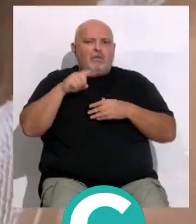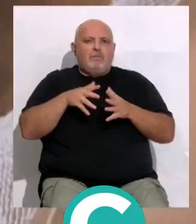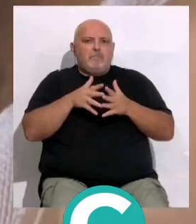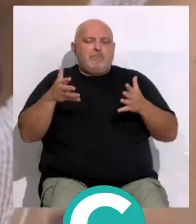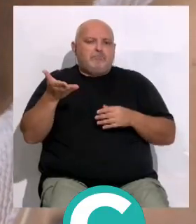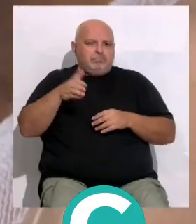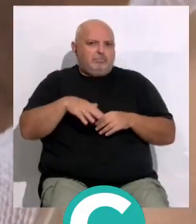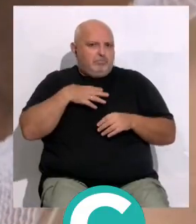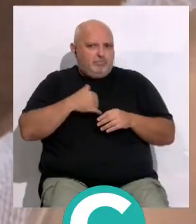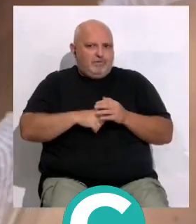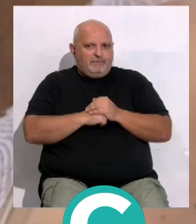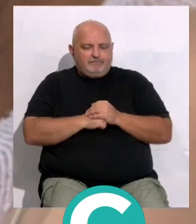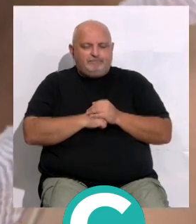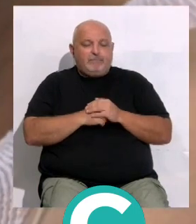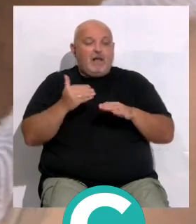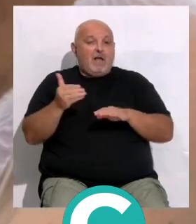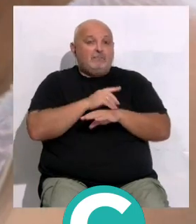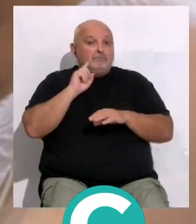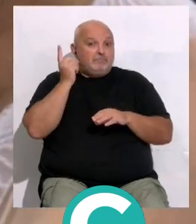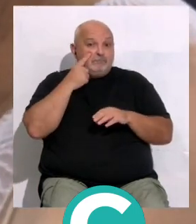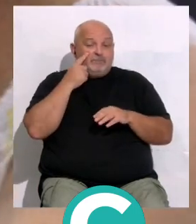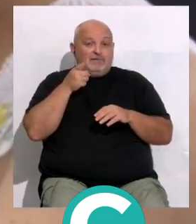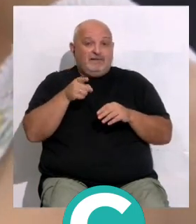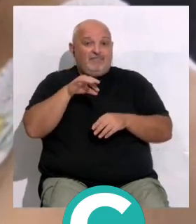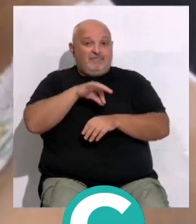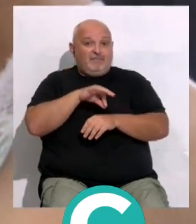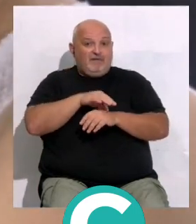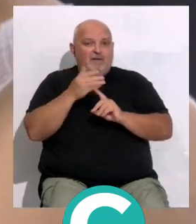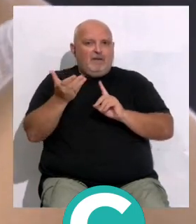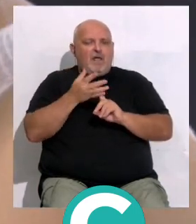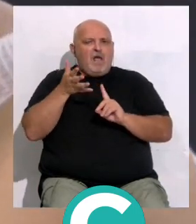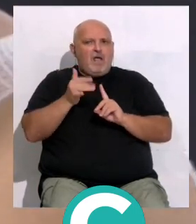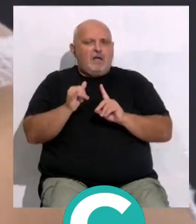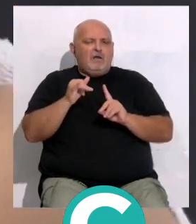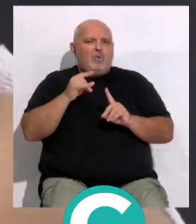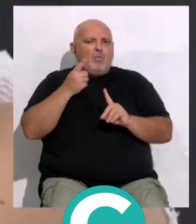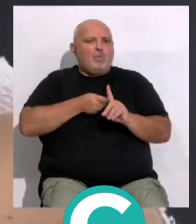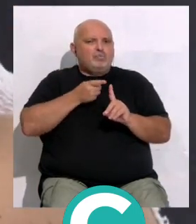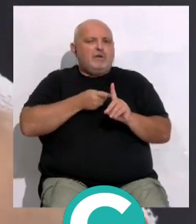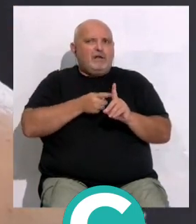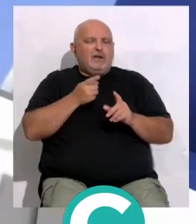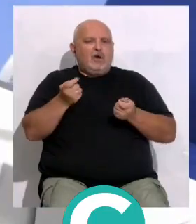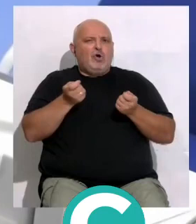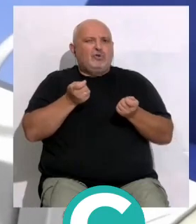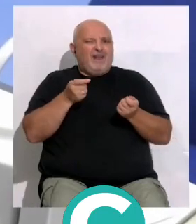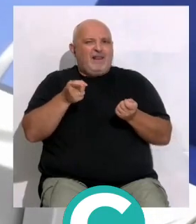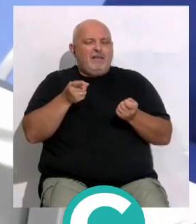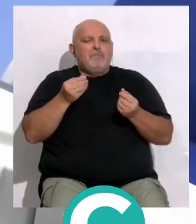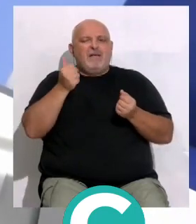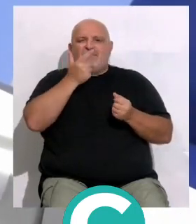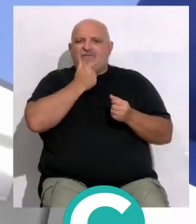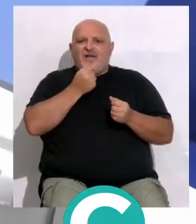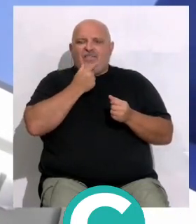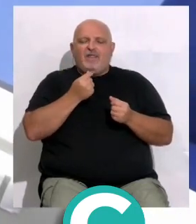la mortalidad. Cuanto antes se trate esta enfermedad y los afectados tengan instrumentos para saber controlarla, más